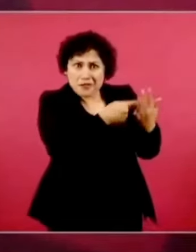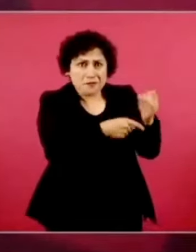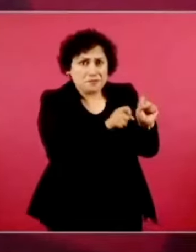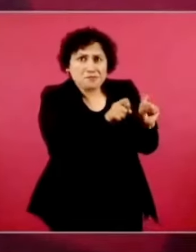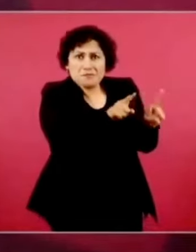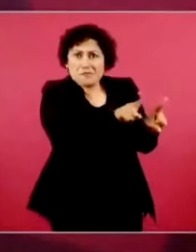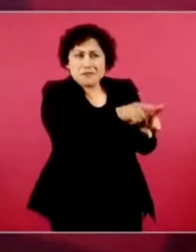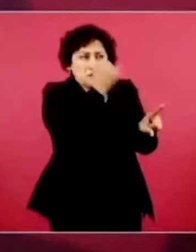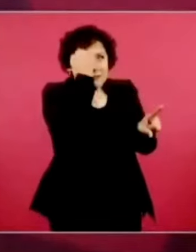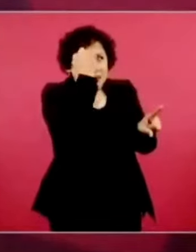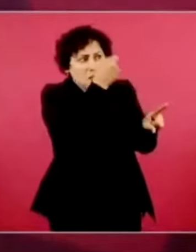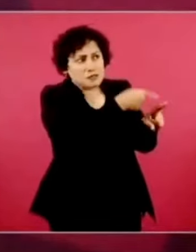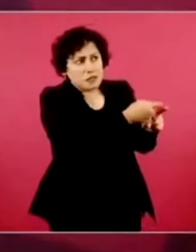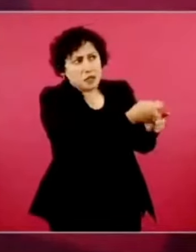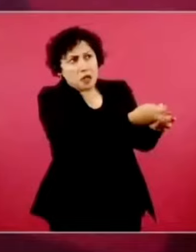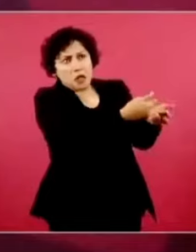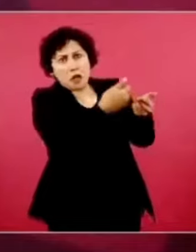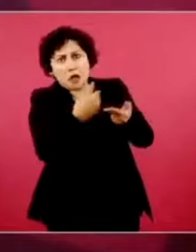Por ejemplo,